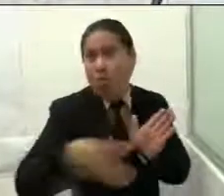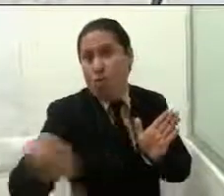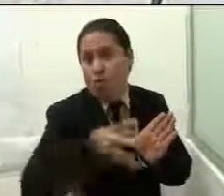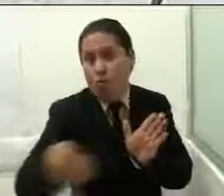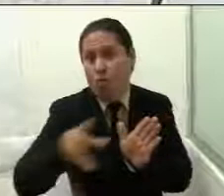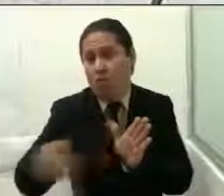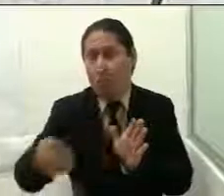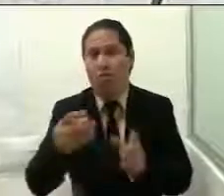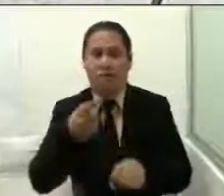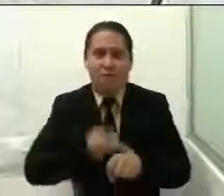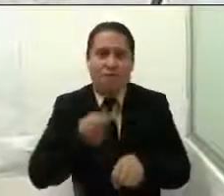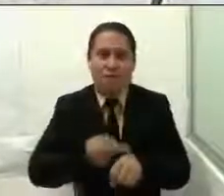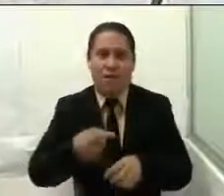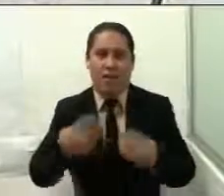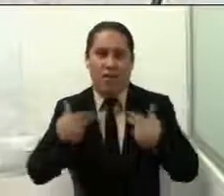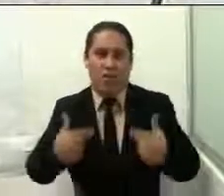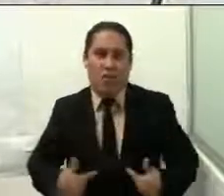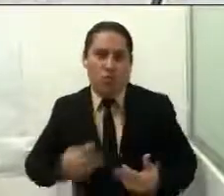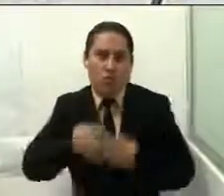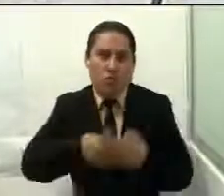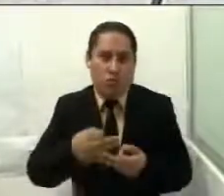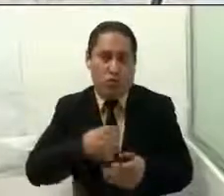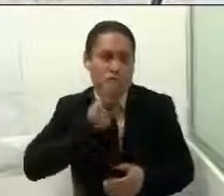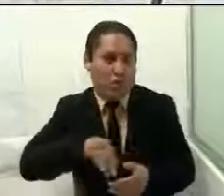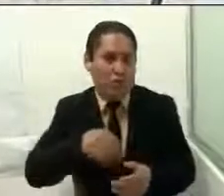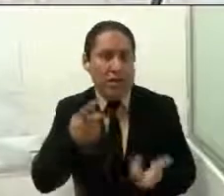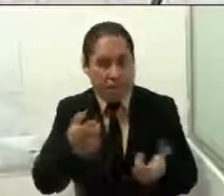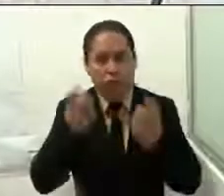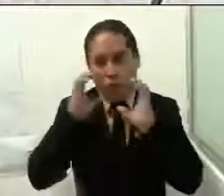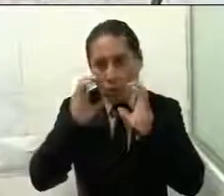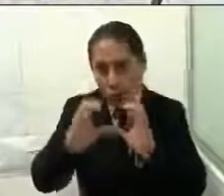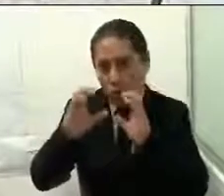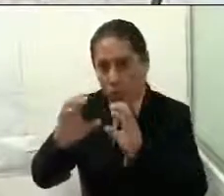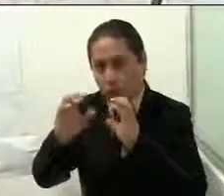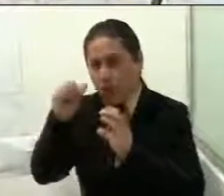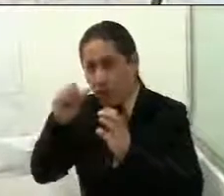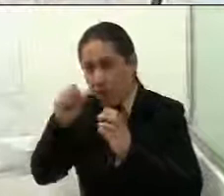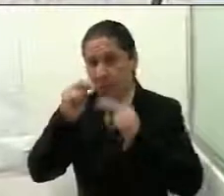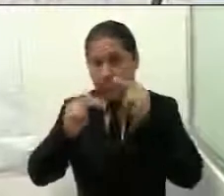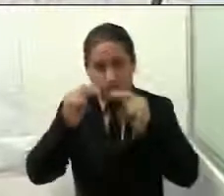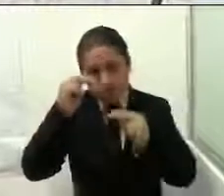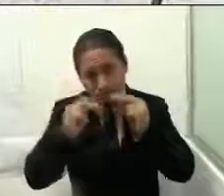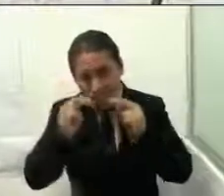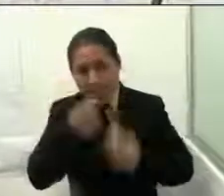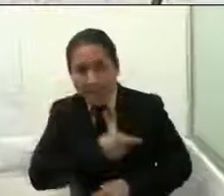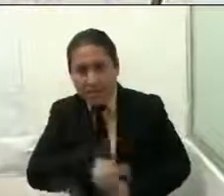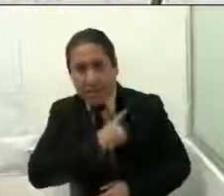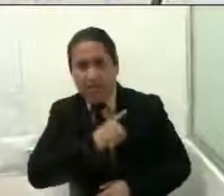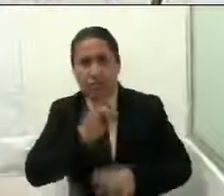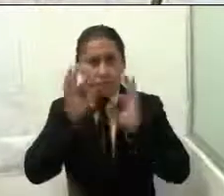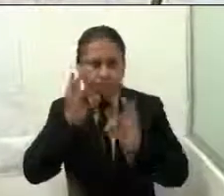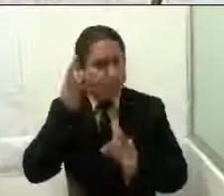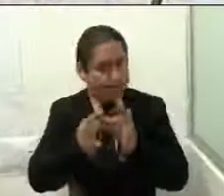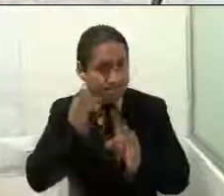porcino con altos estándares de calidad manteniendo los estatus no sanitarios estatales